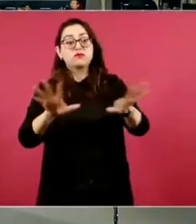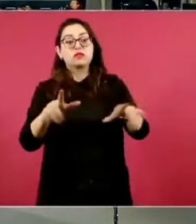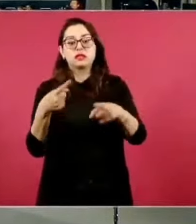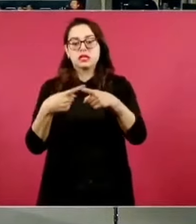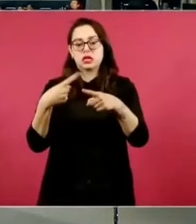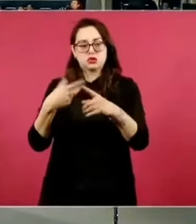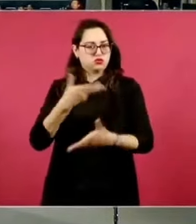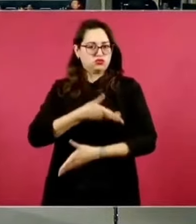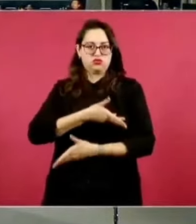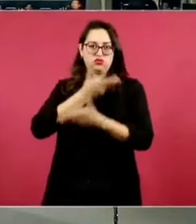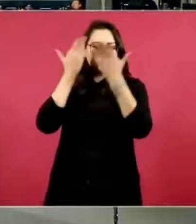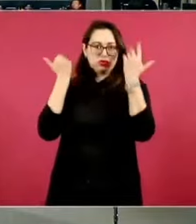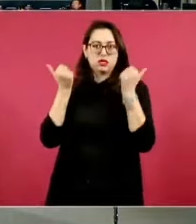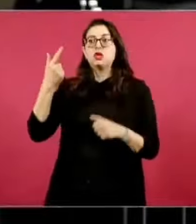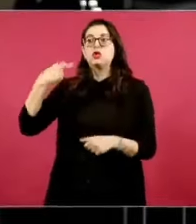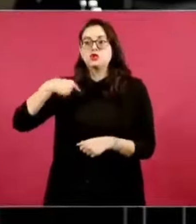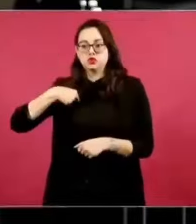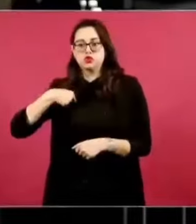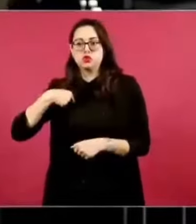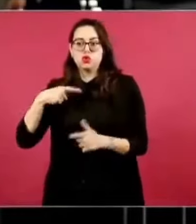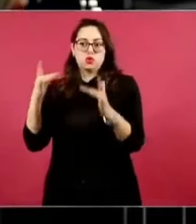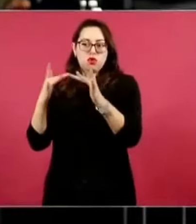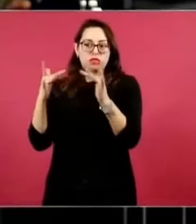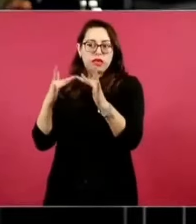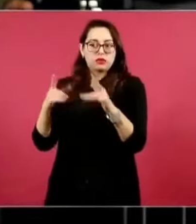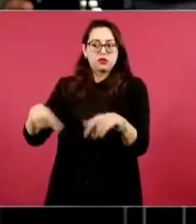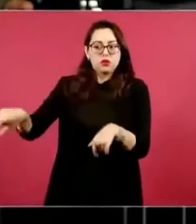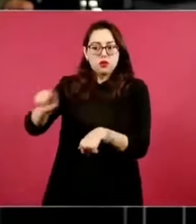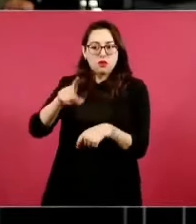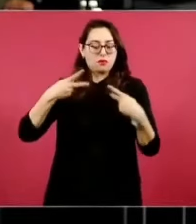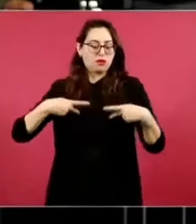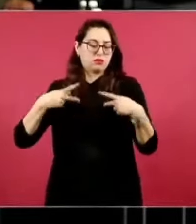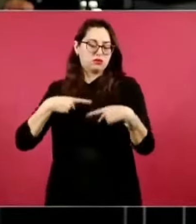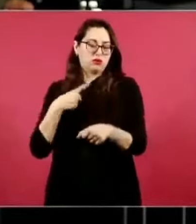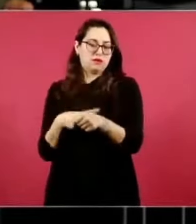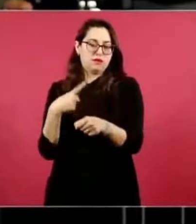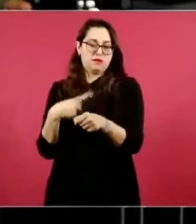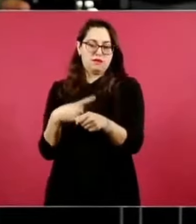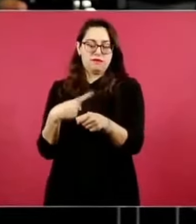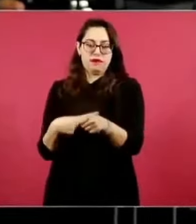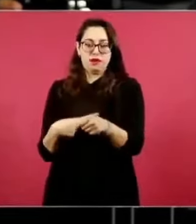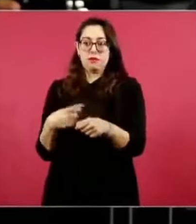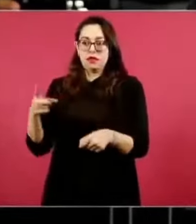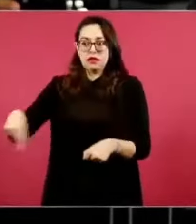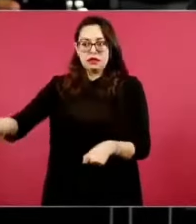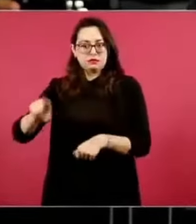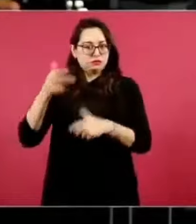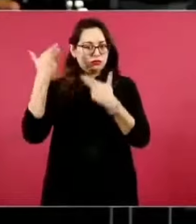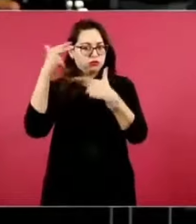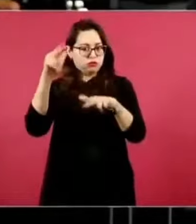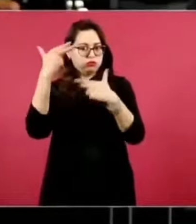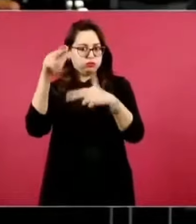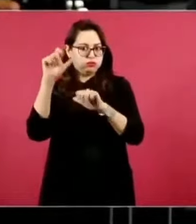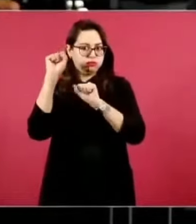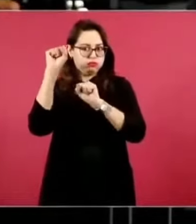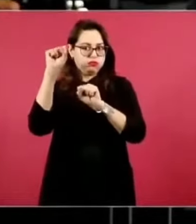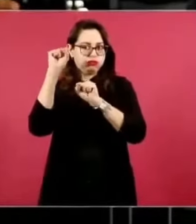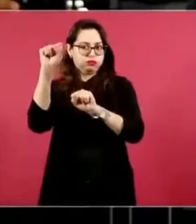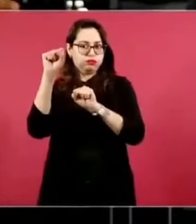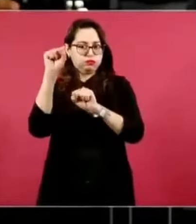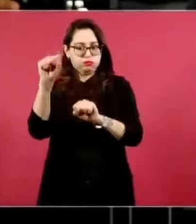hasta accesos Y seguramente los sabe el doctor nada más como citar y que es parte precisamente del